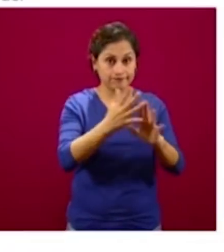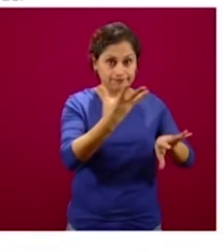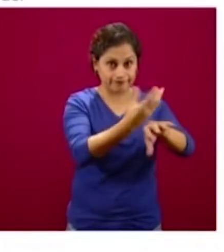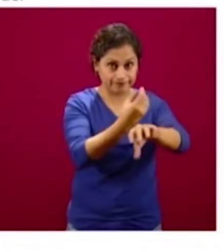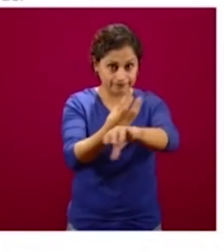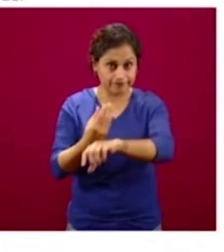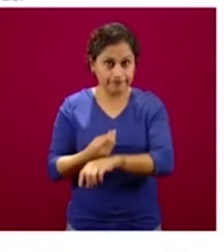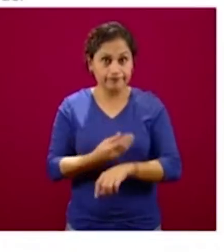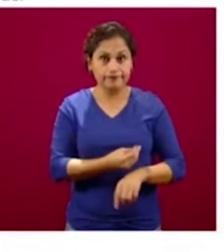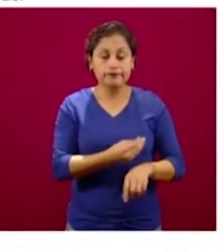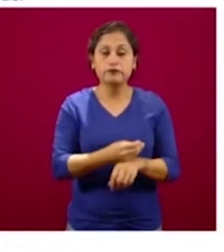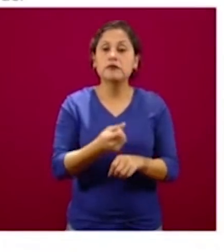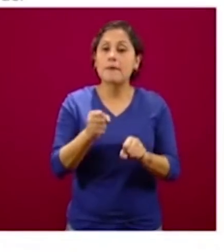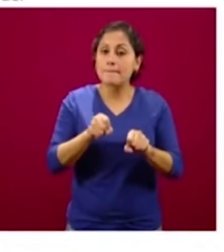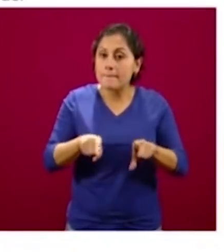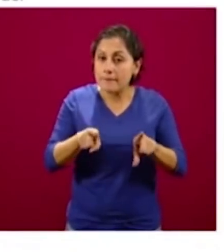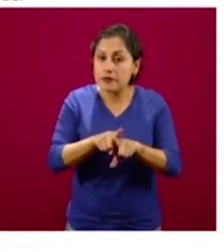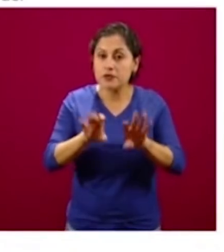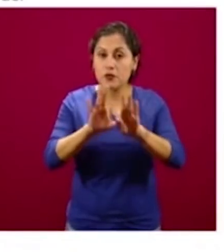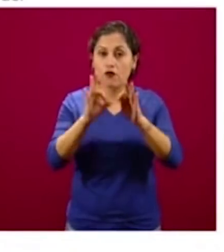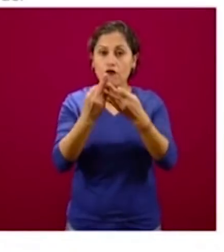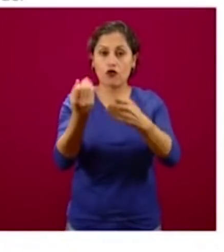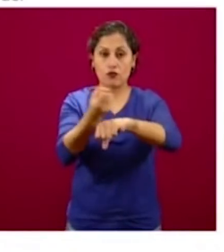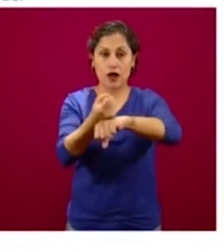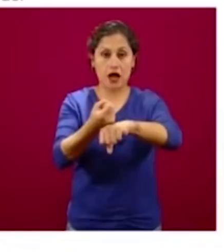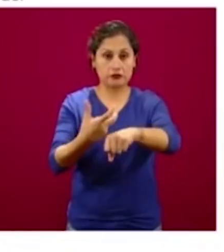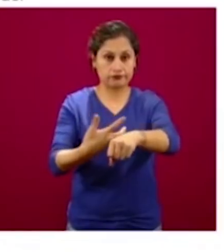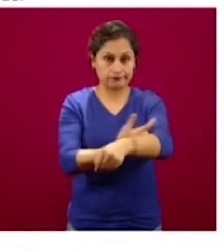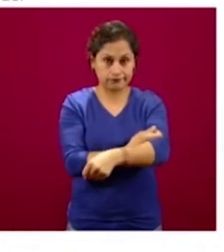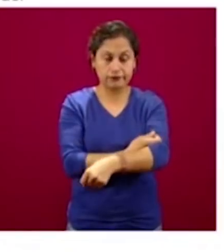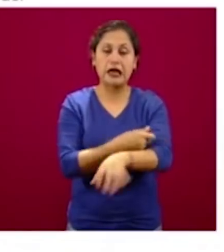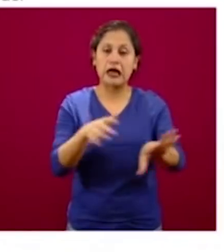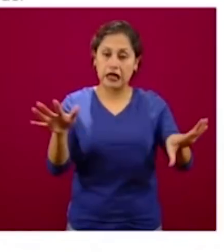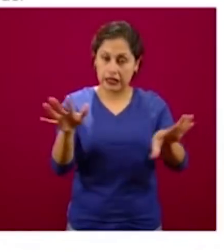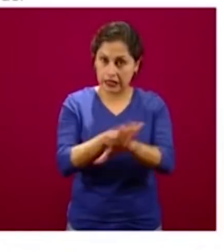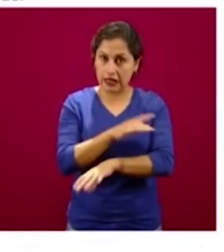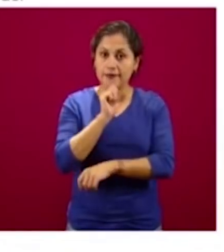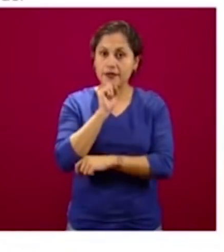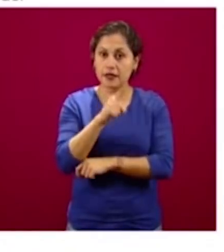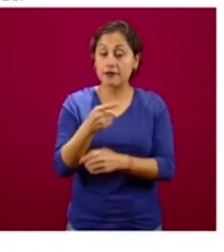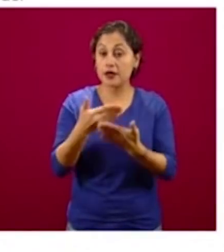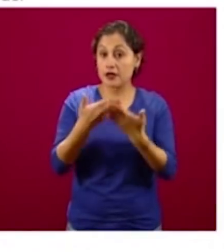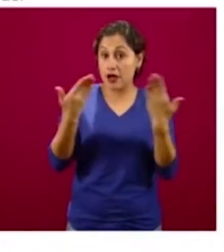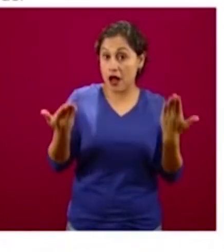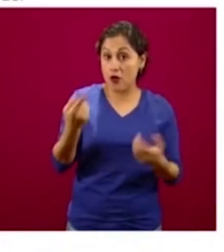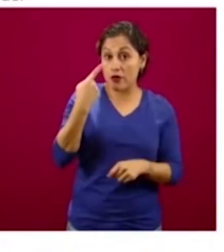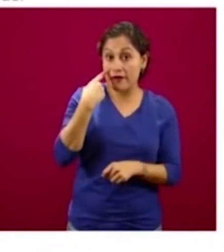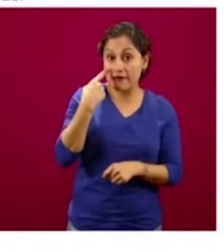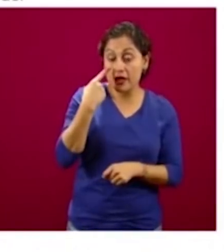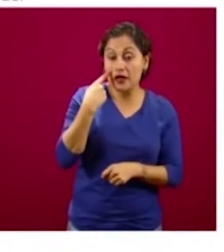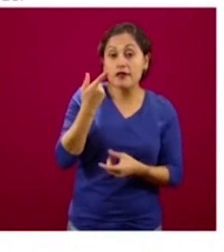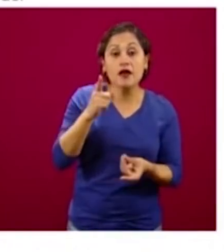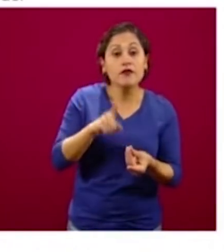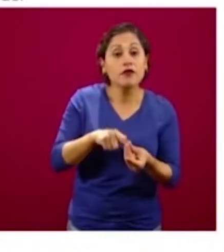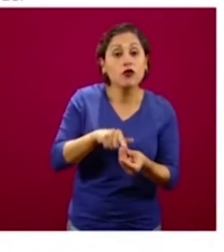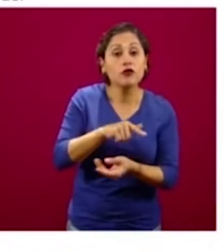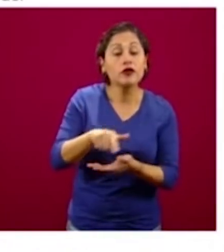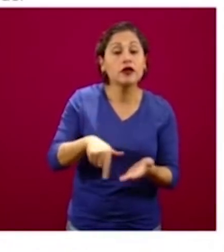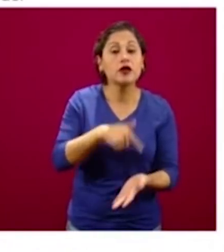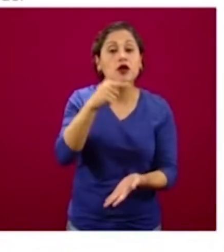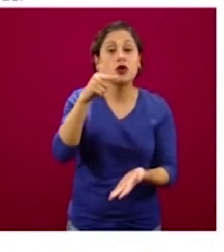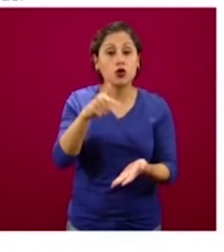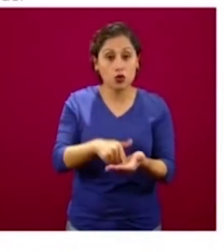sufrido una reconversión. Y vean ahora los servicios donde más se transfunden pacientes.